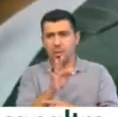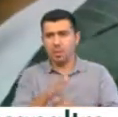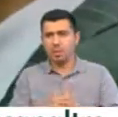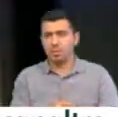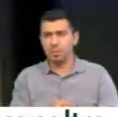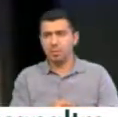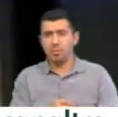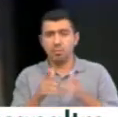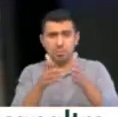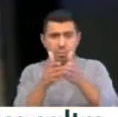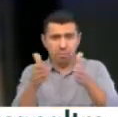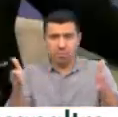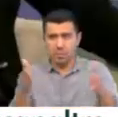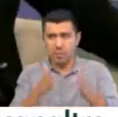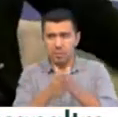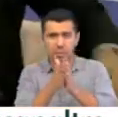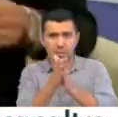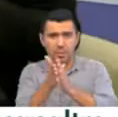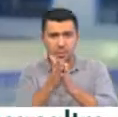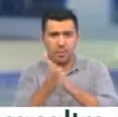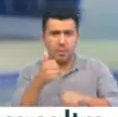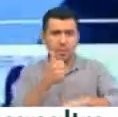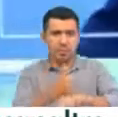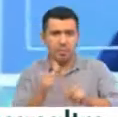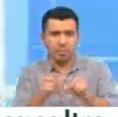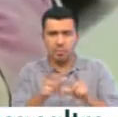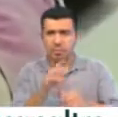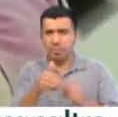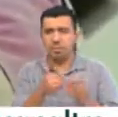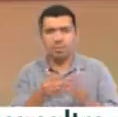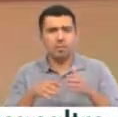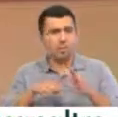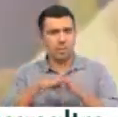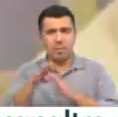ampliación de cobertura del canal TRO significa un avance en la región del Gran Santander.